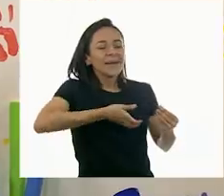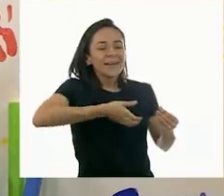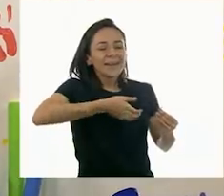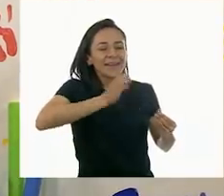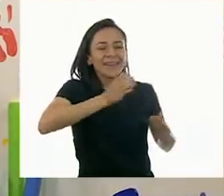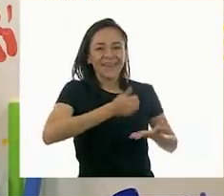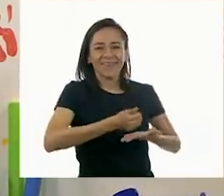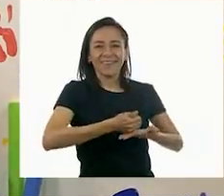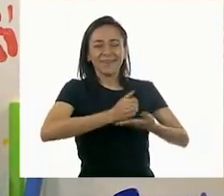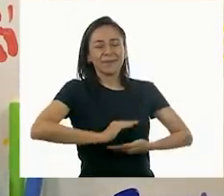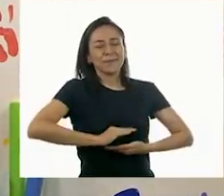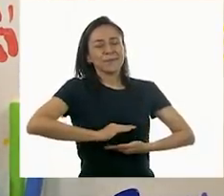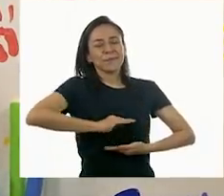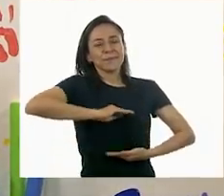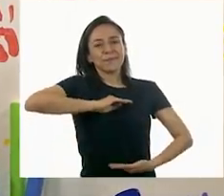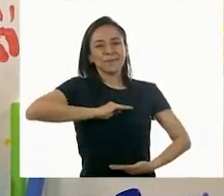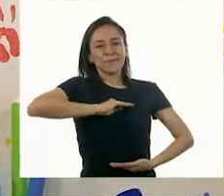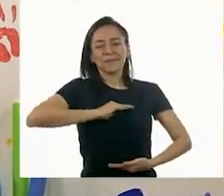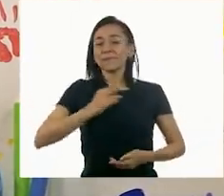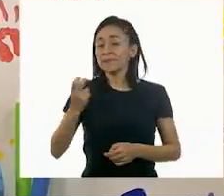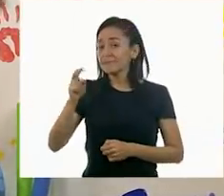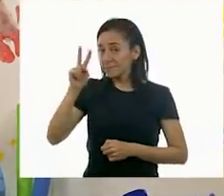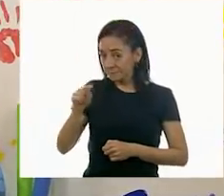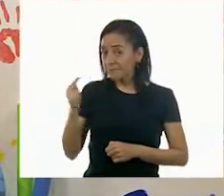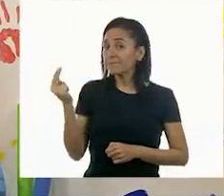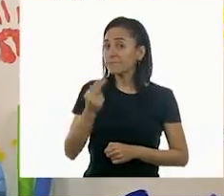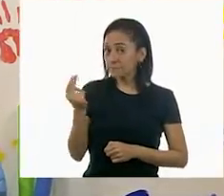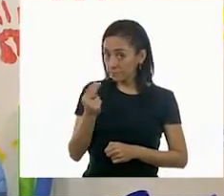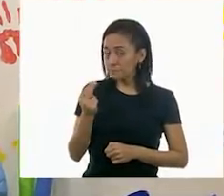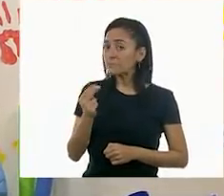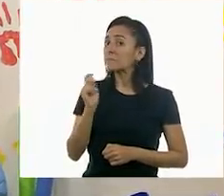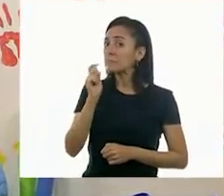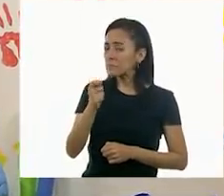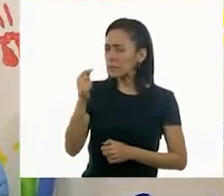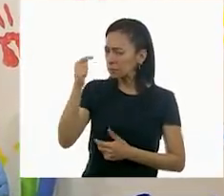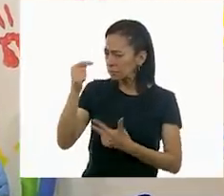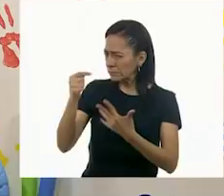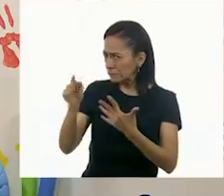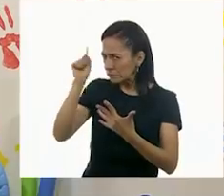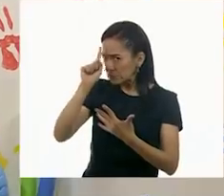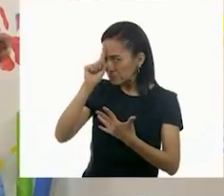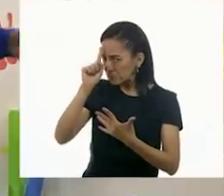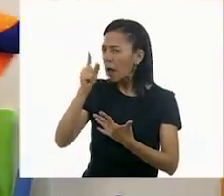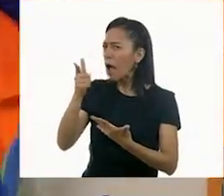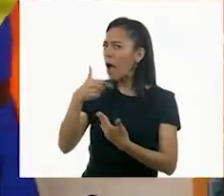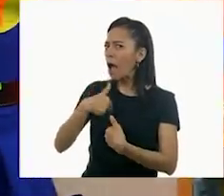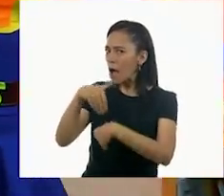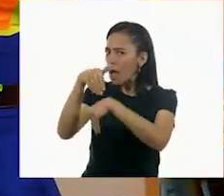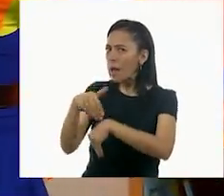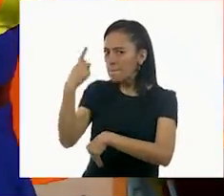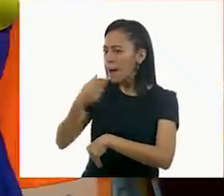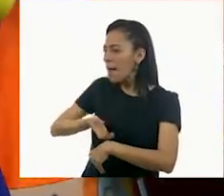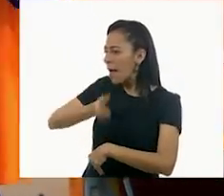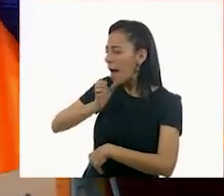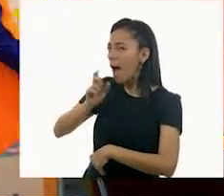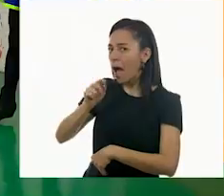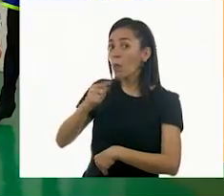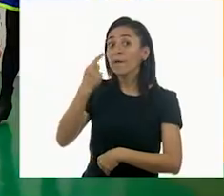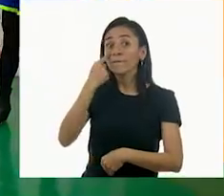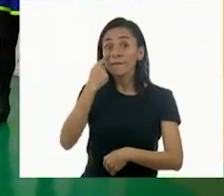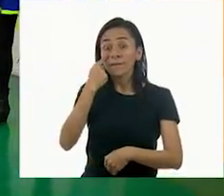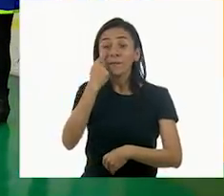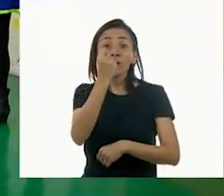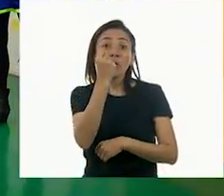sigamos algunas pautas, recomendaciones para tomar agua. Número uno, ten un envase a la